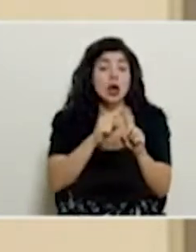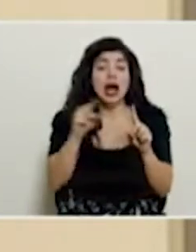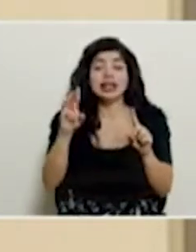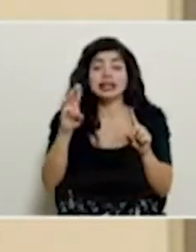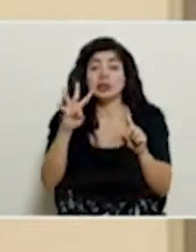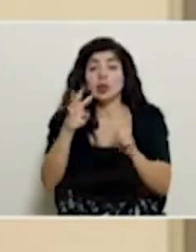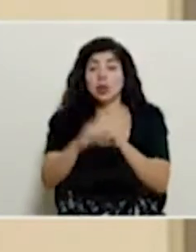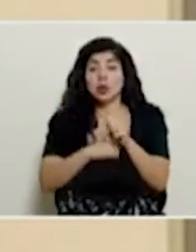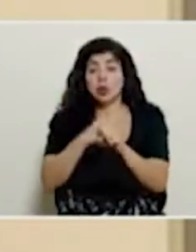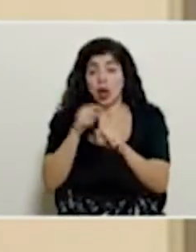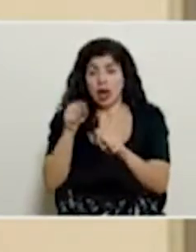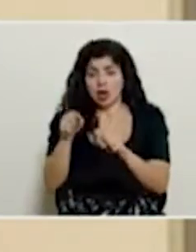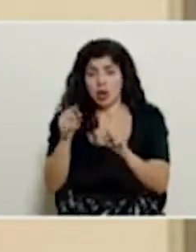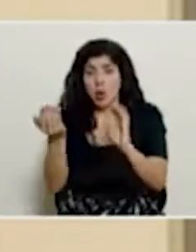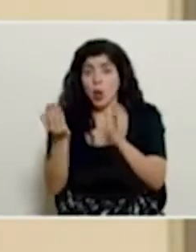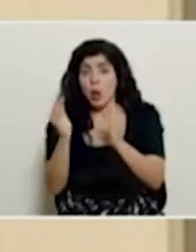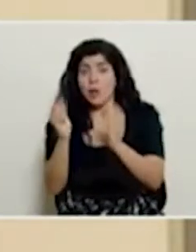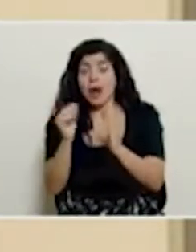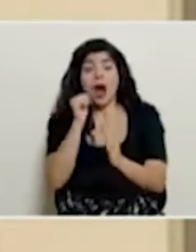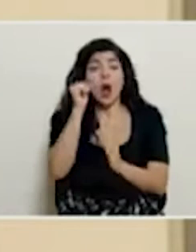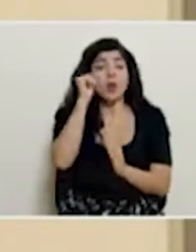es el que más se enferma. Se enferma